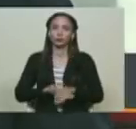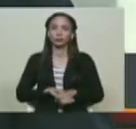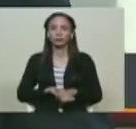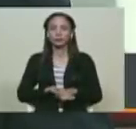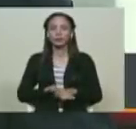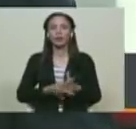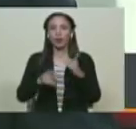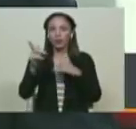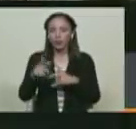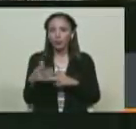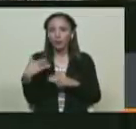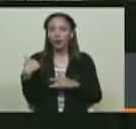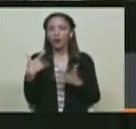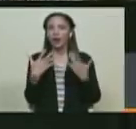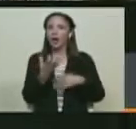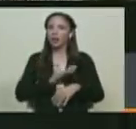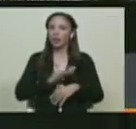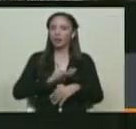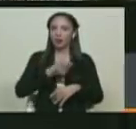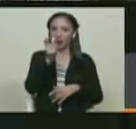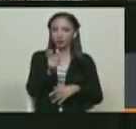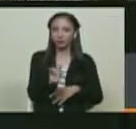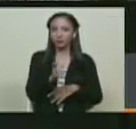entregó la alcaldía de Caracas invicta.